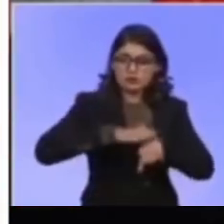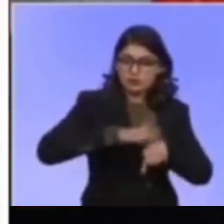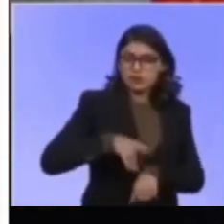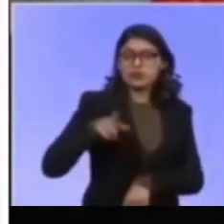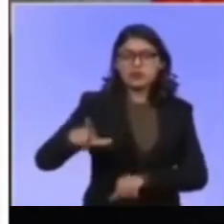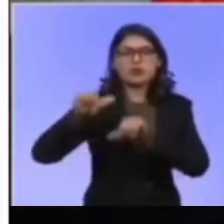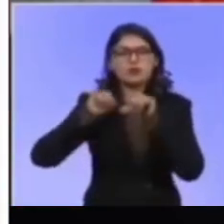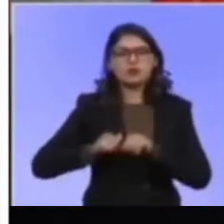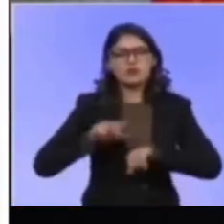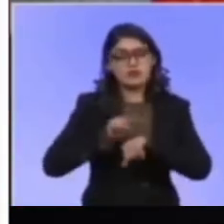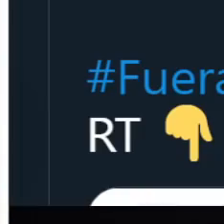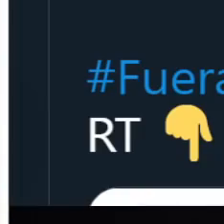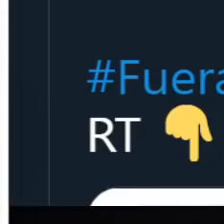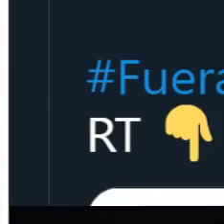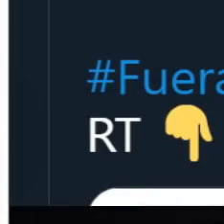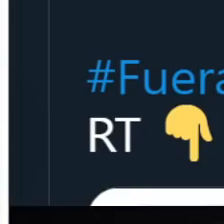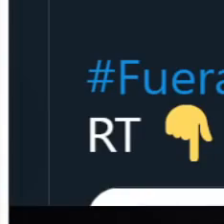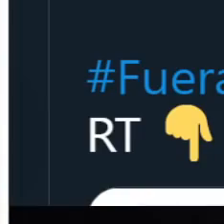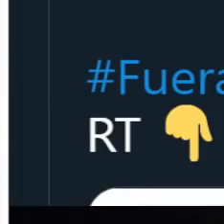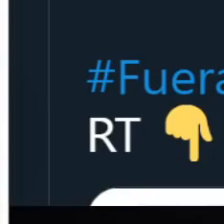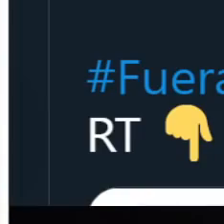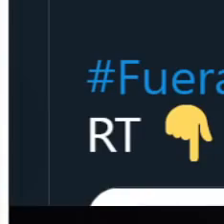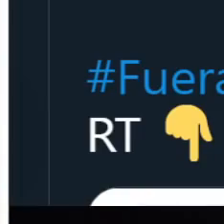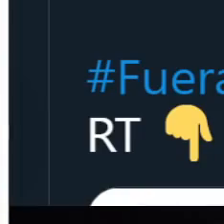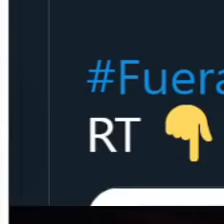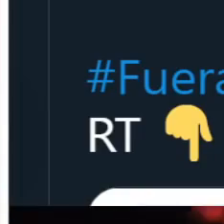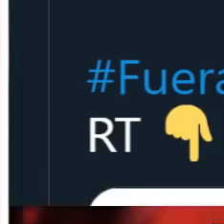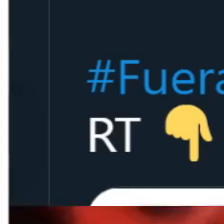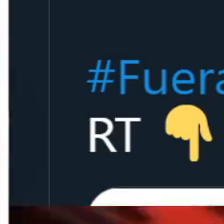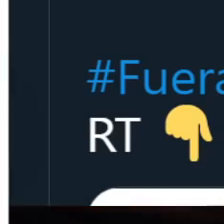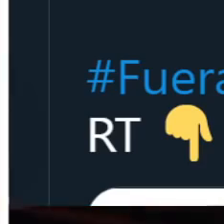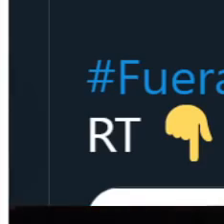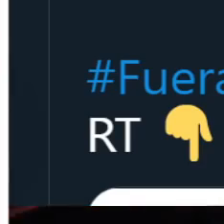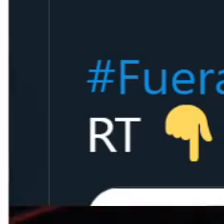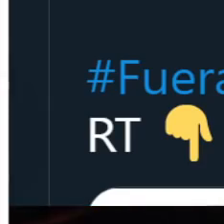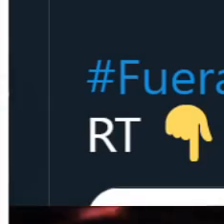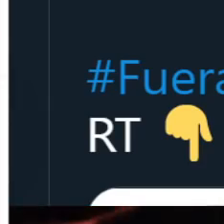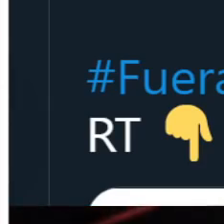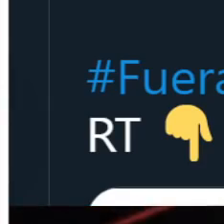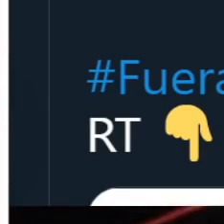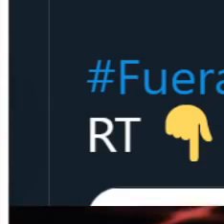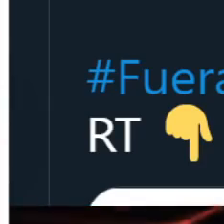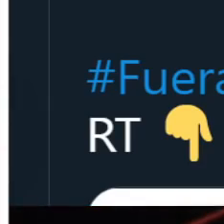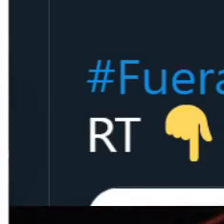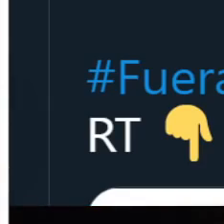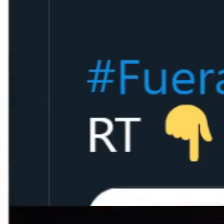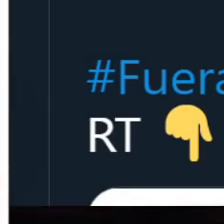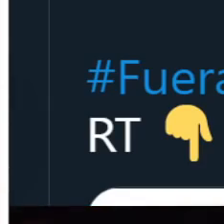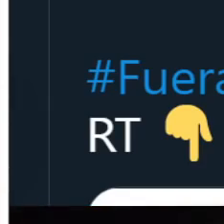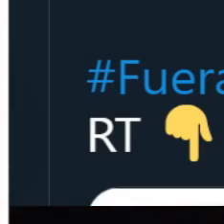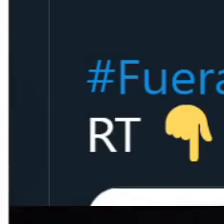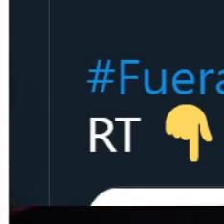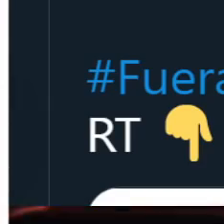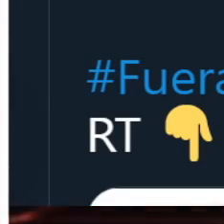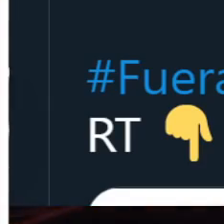que se está comentando qué es lo que dice este señor de olivar gas arújo el tribunal electoral poder